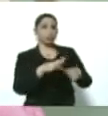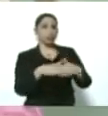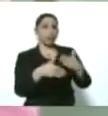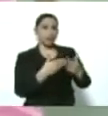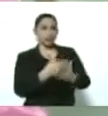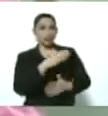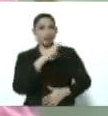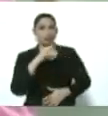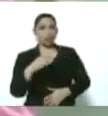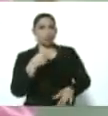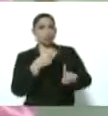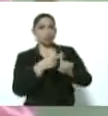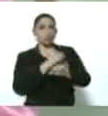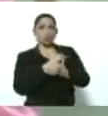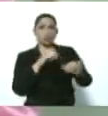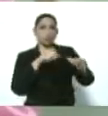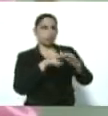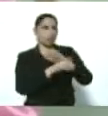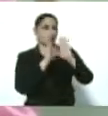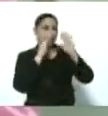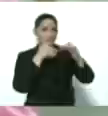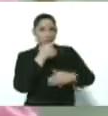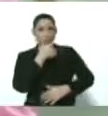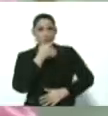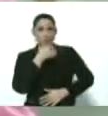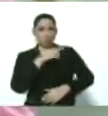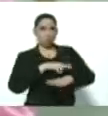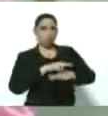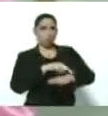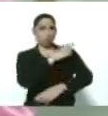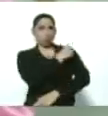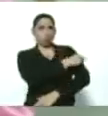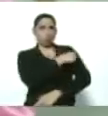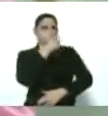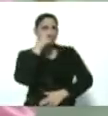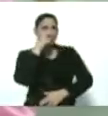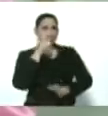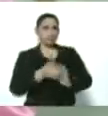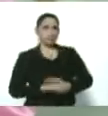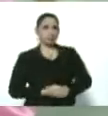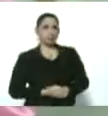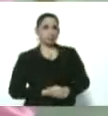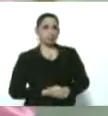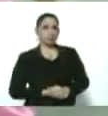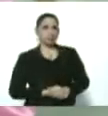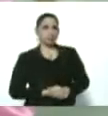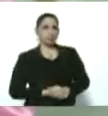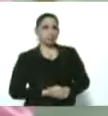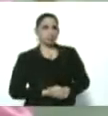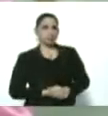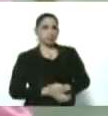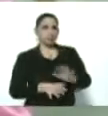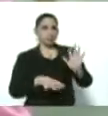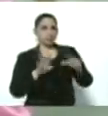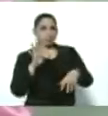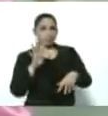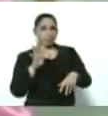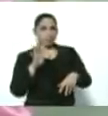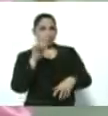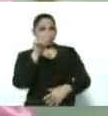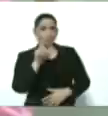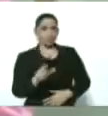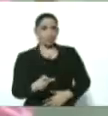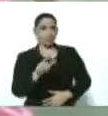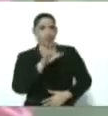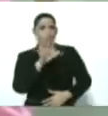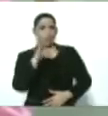salió positivo, ya está debidamente atendido en el Hospital Centinela de Caroní. El caso número 14 es una mujer de